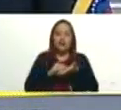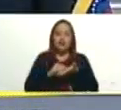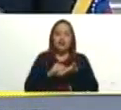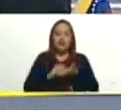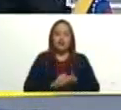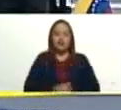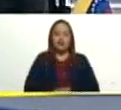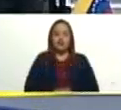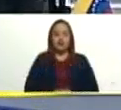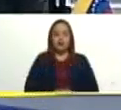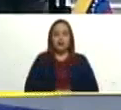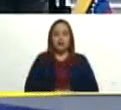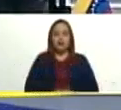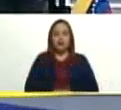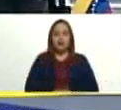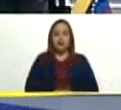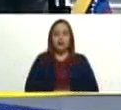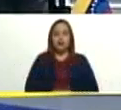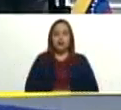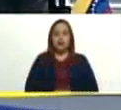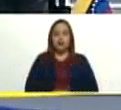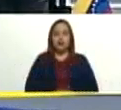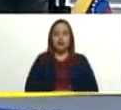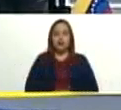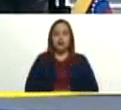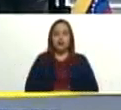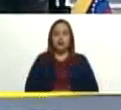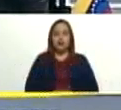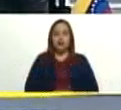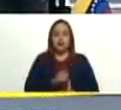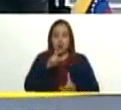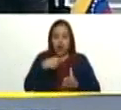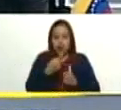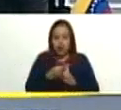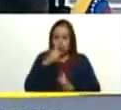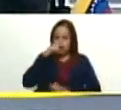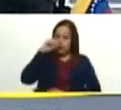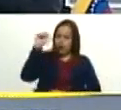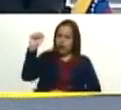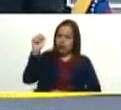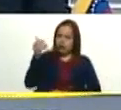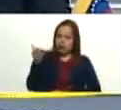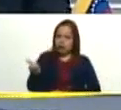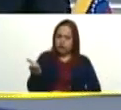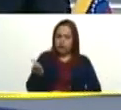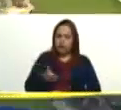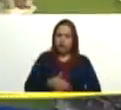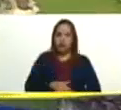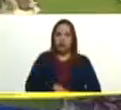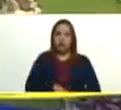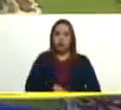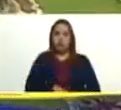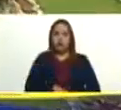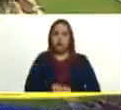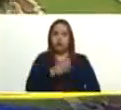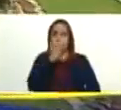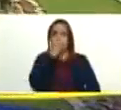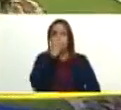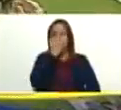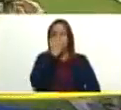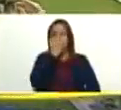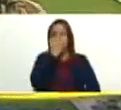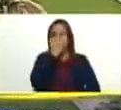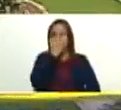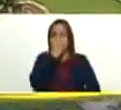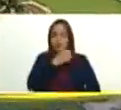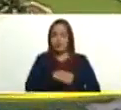Paz says, when is doing that, Nicholas? Entonces, Nicolás, we go to our body's edge. Estamos,